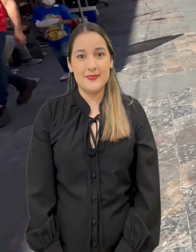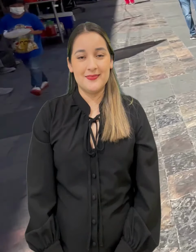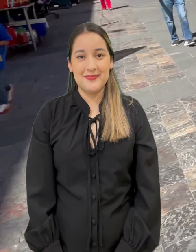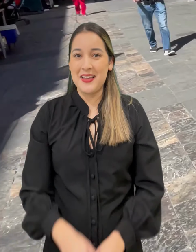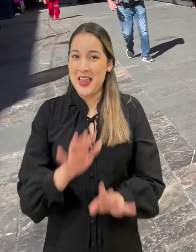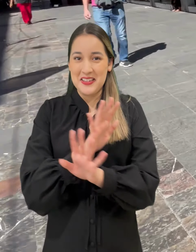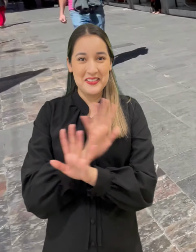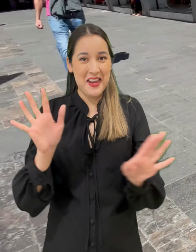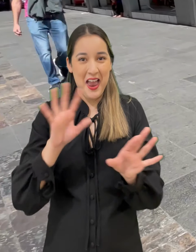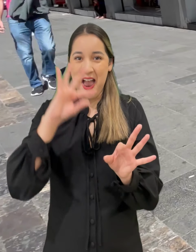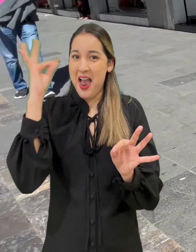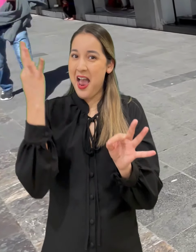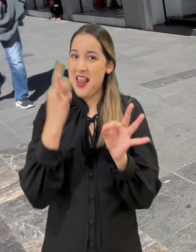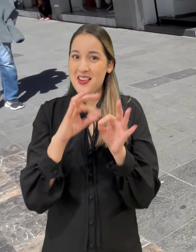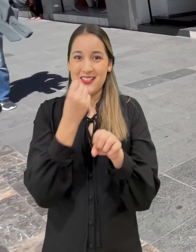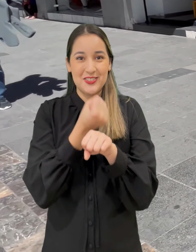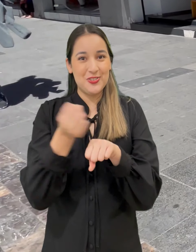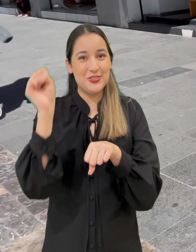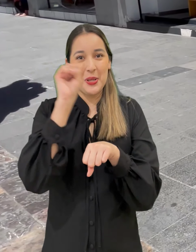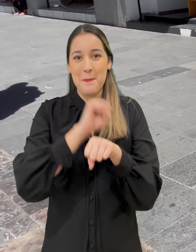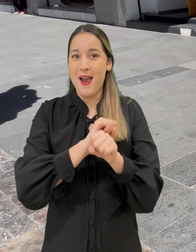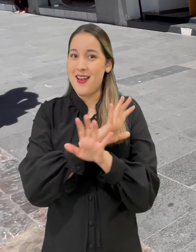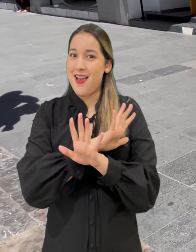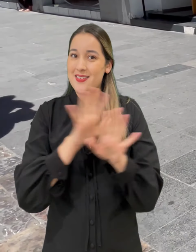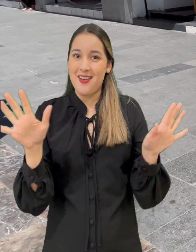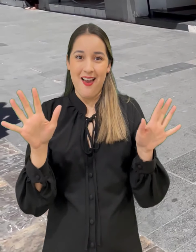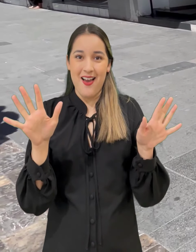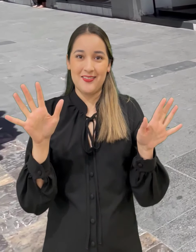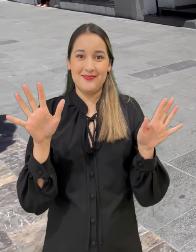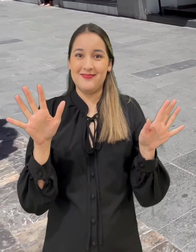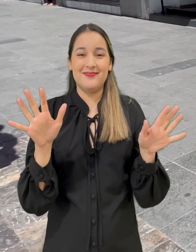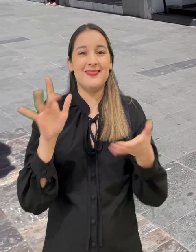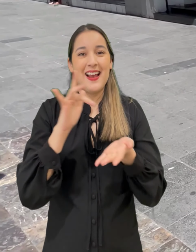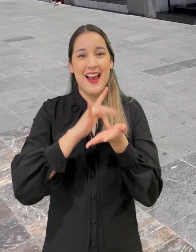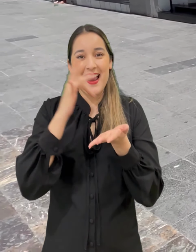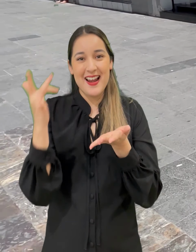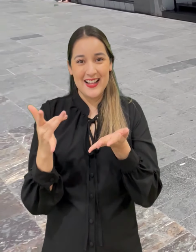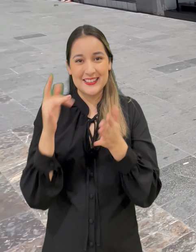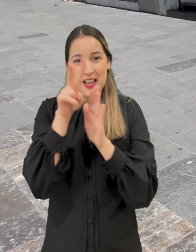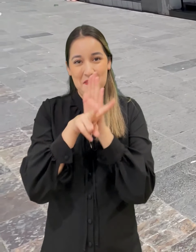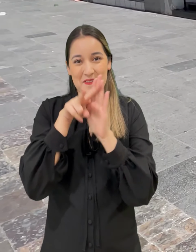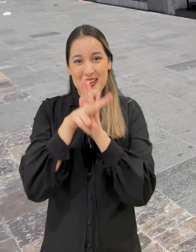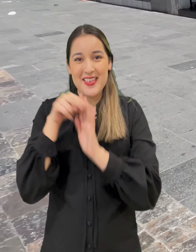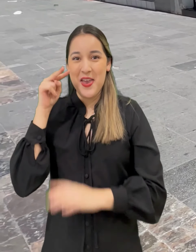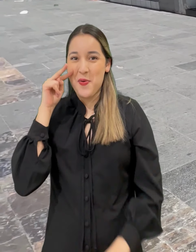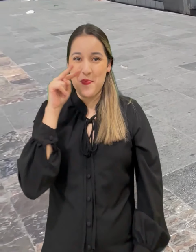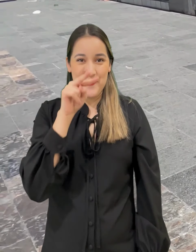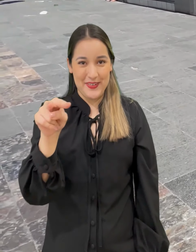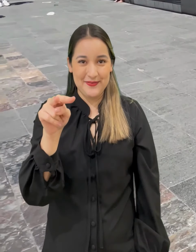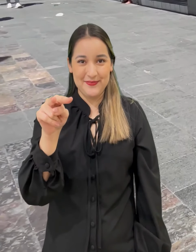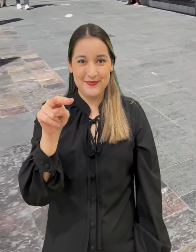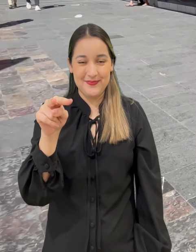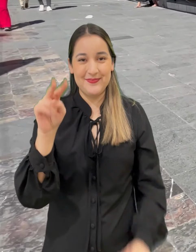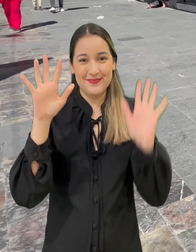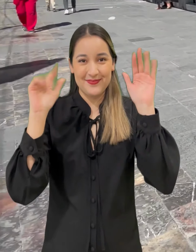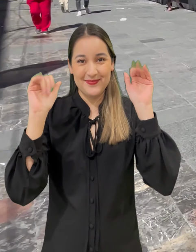y listo por esta semana es todo muchas gracias por ver el vídeo y adiós